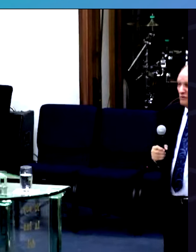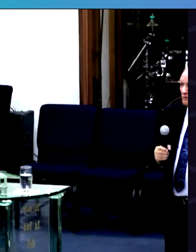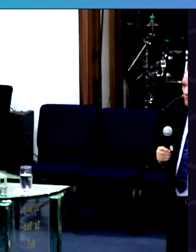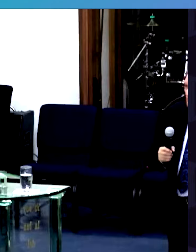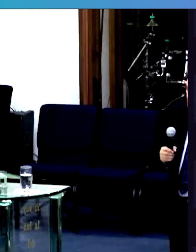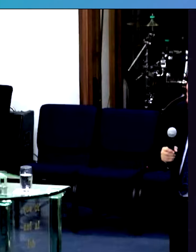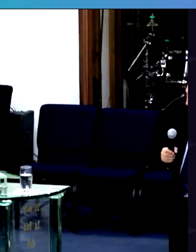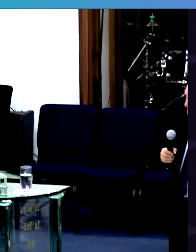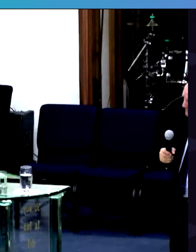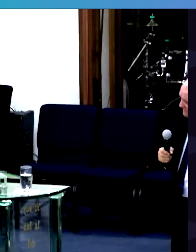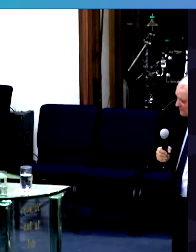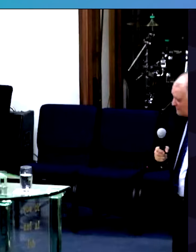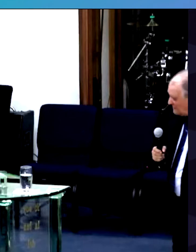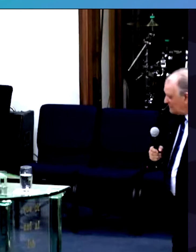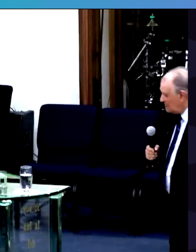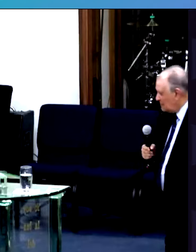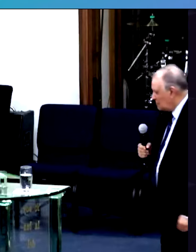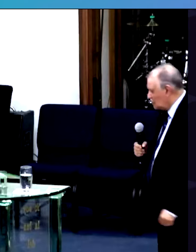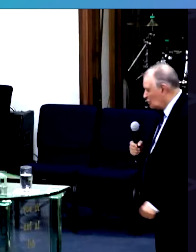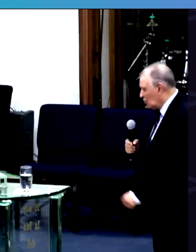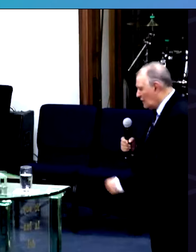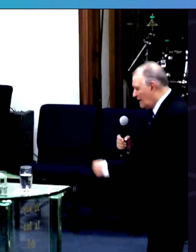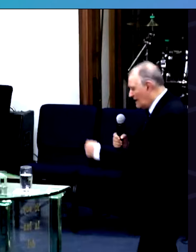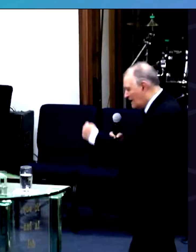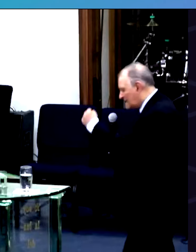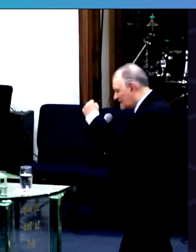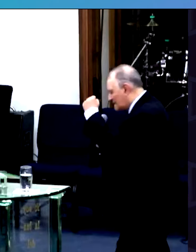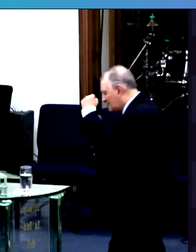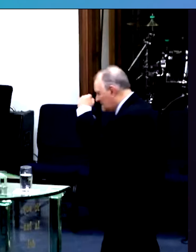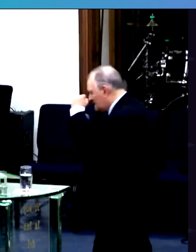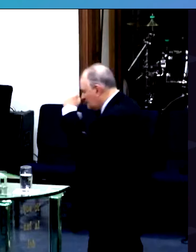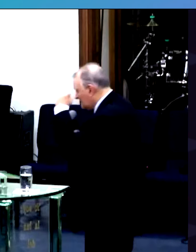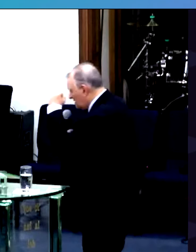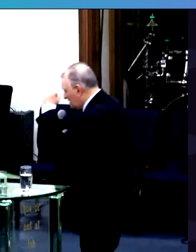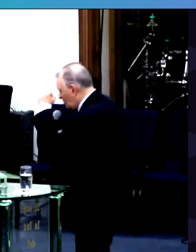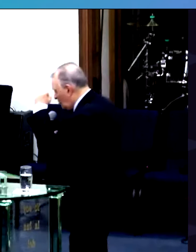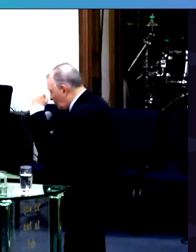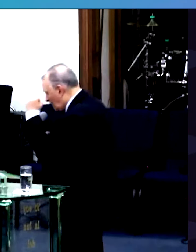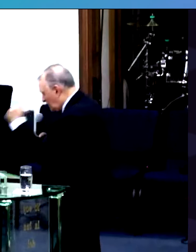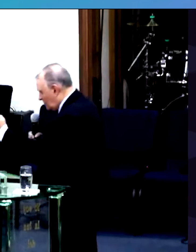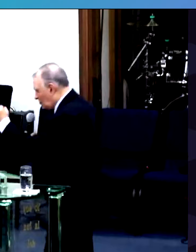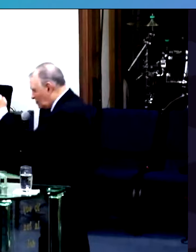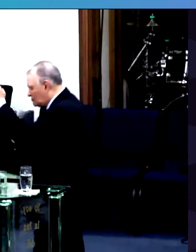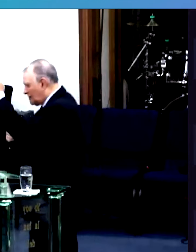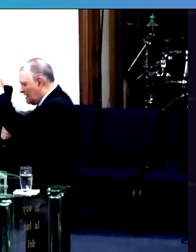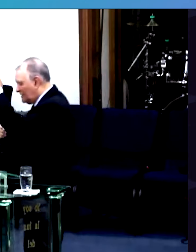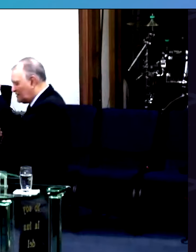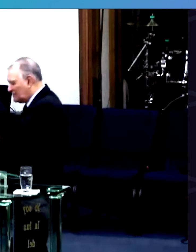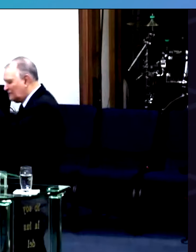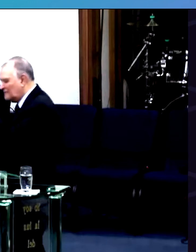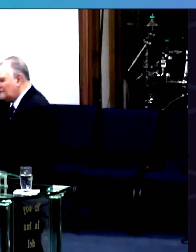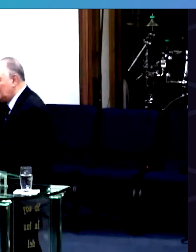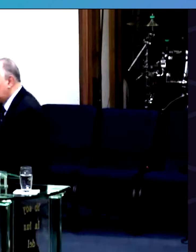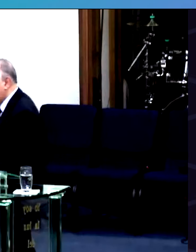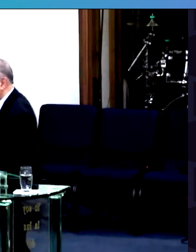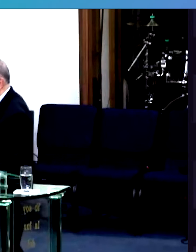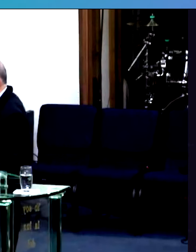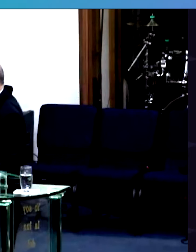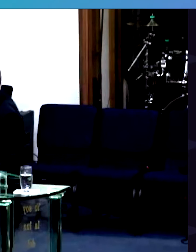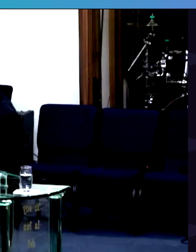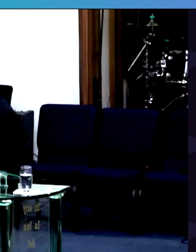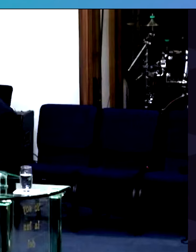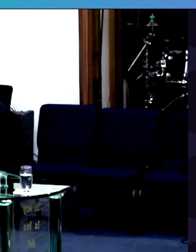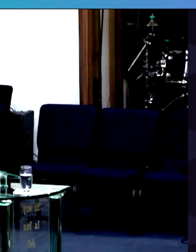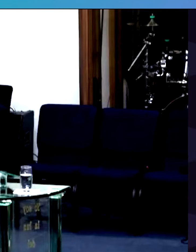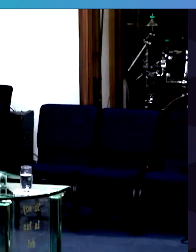altar a entregarle el cargo a Dios. Y en medio de la oración recibió la fortaleza. Así que si usted necesita fortaleza,